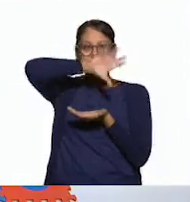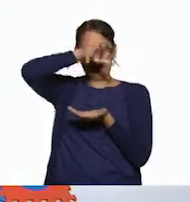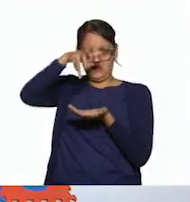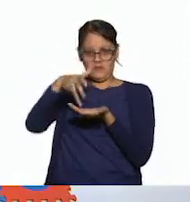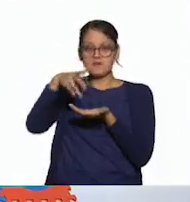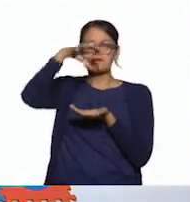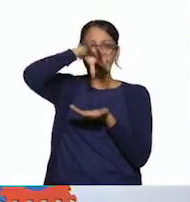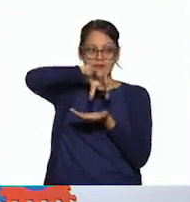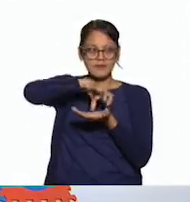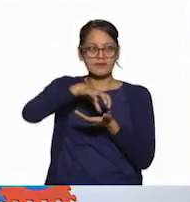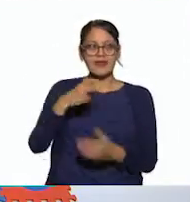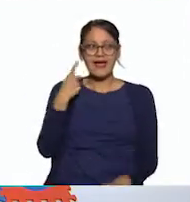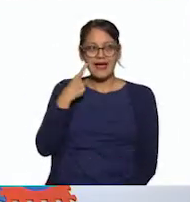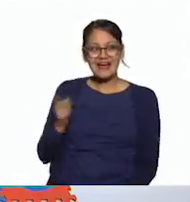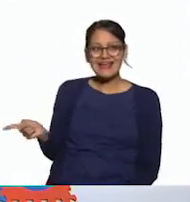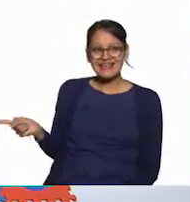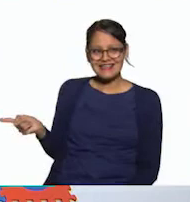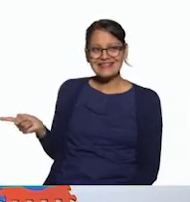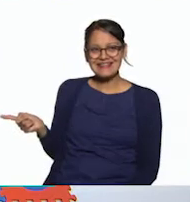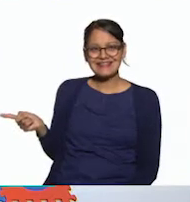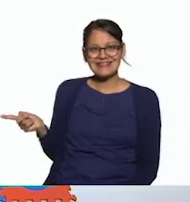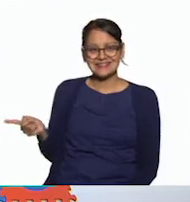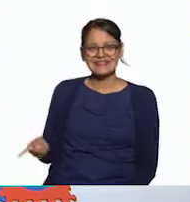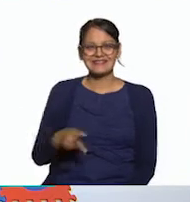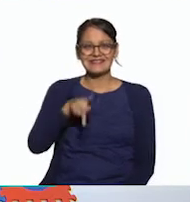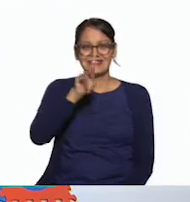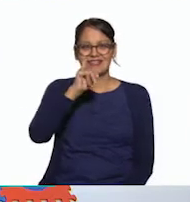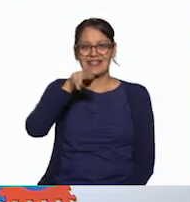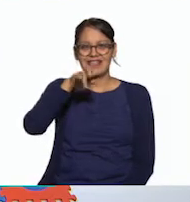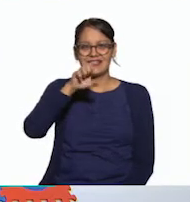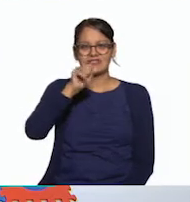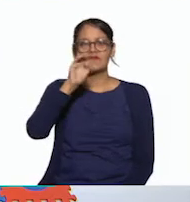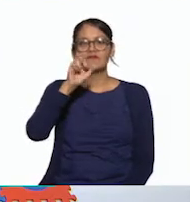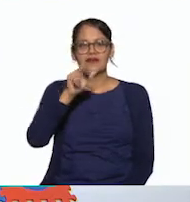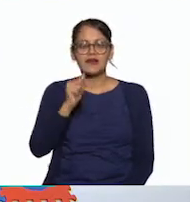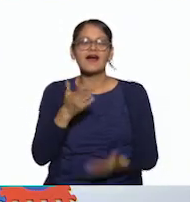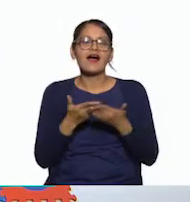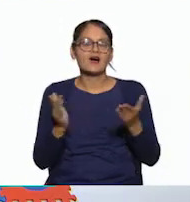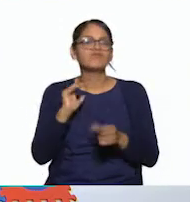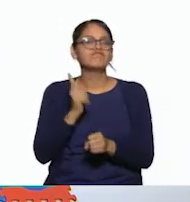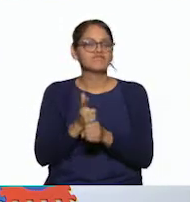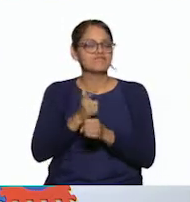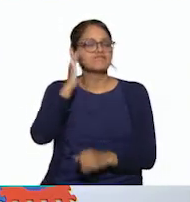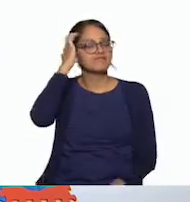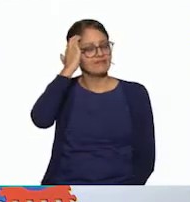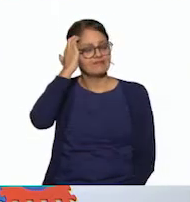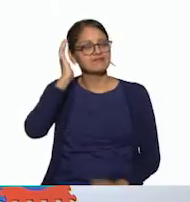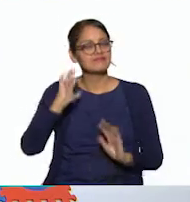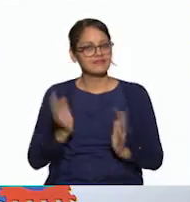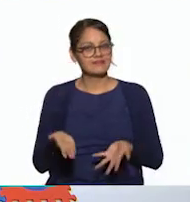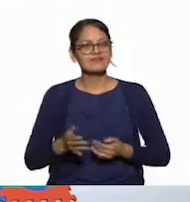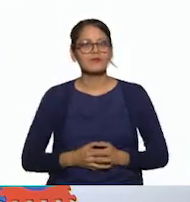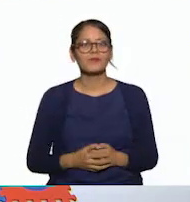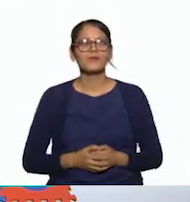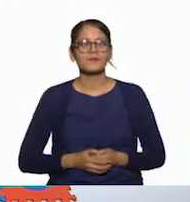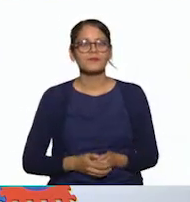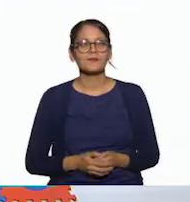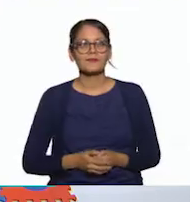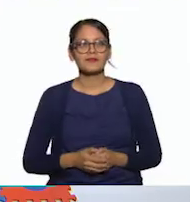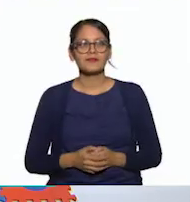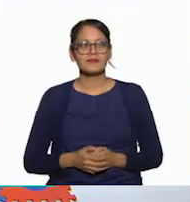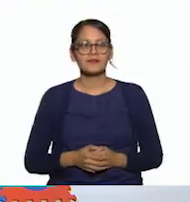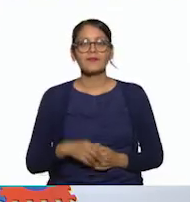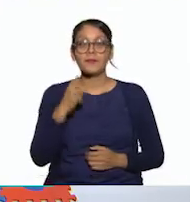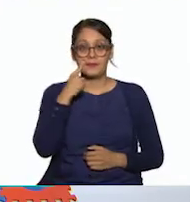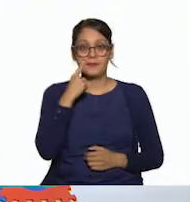siempre. Ahí está, ahí kinesfera. Está. ¡Kinesfera! Hoy la conocemos, la kinesfera. Y